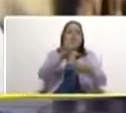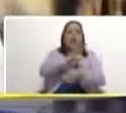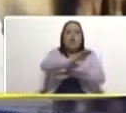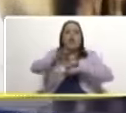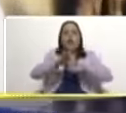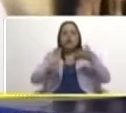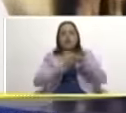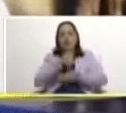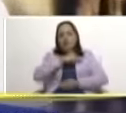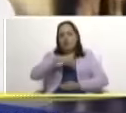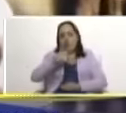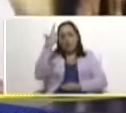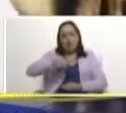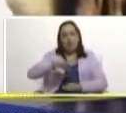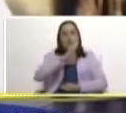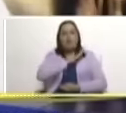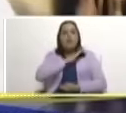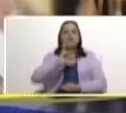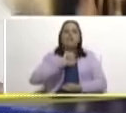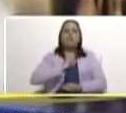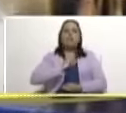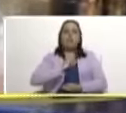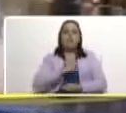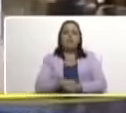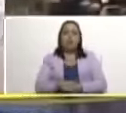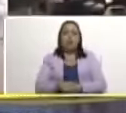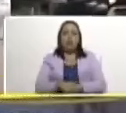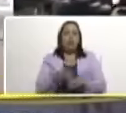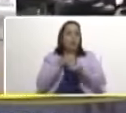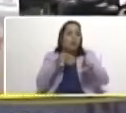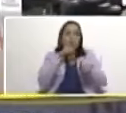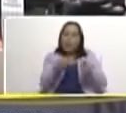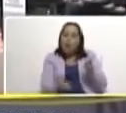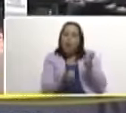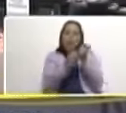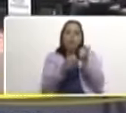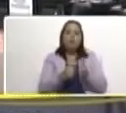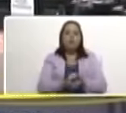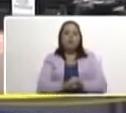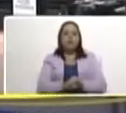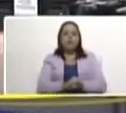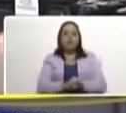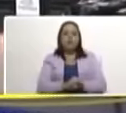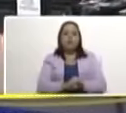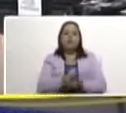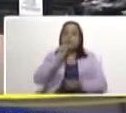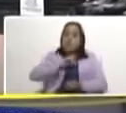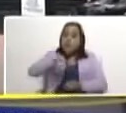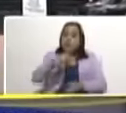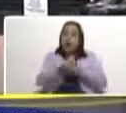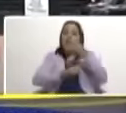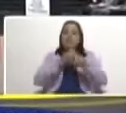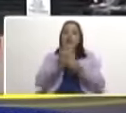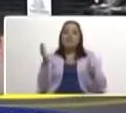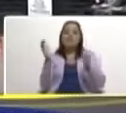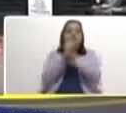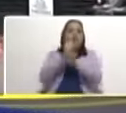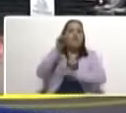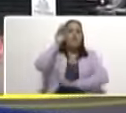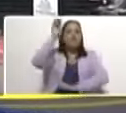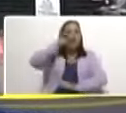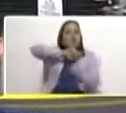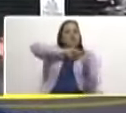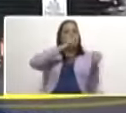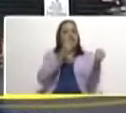lo que somos, pero sobre todo no creamos que podemos ser hacia el futuro